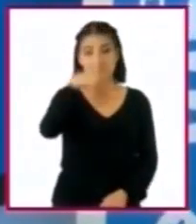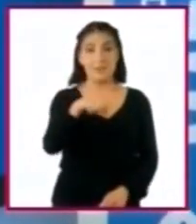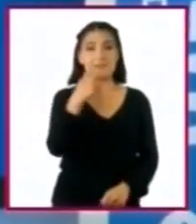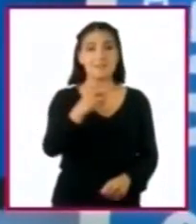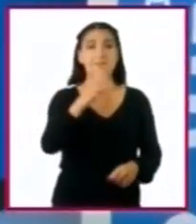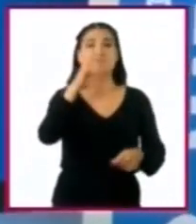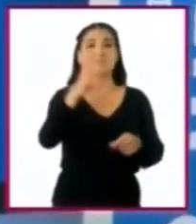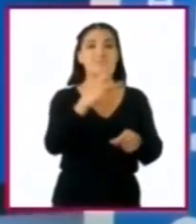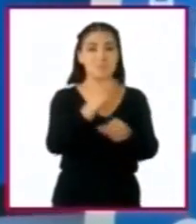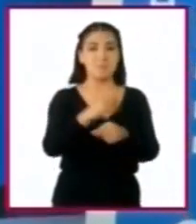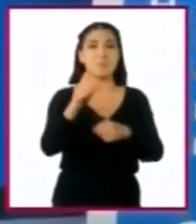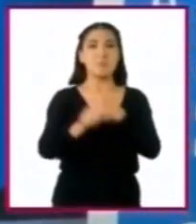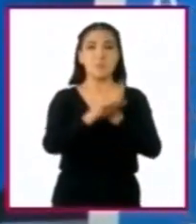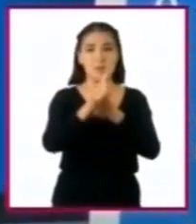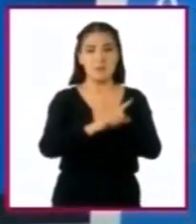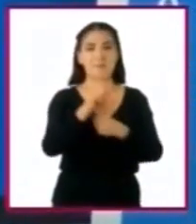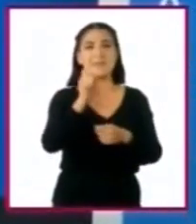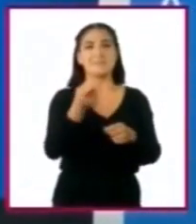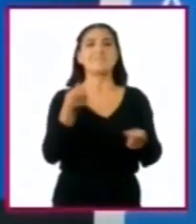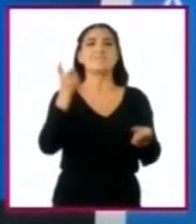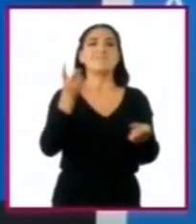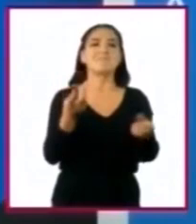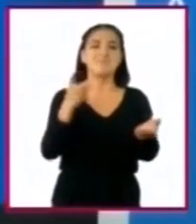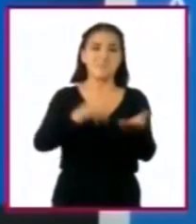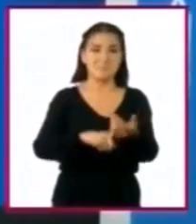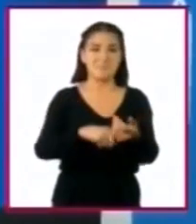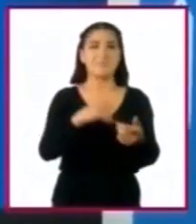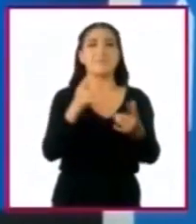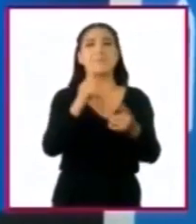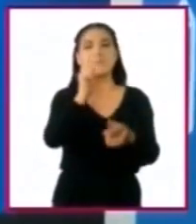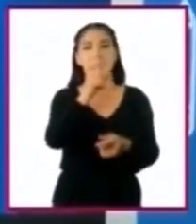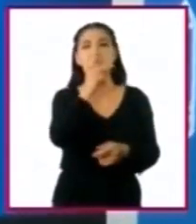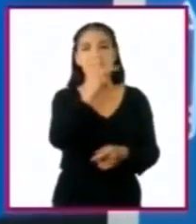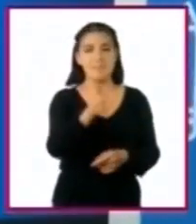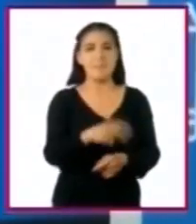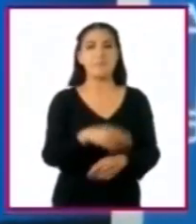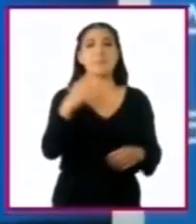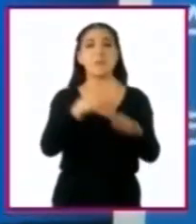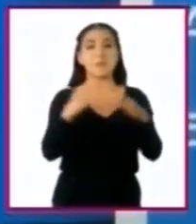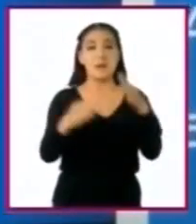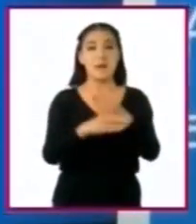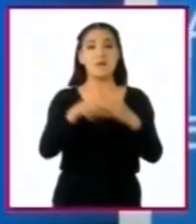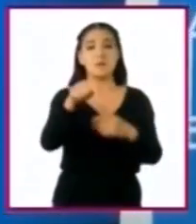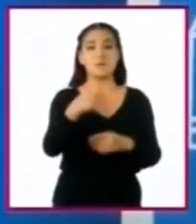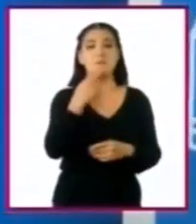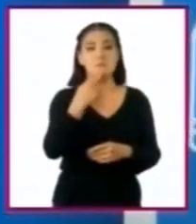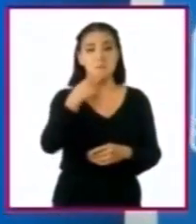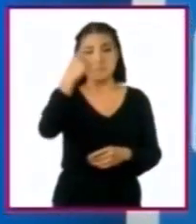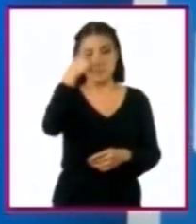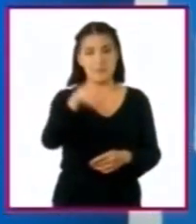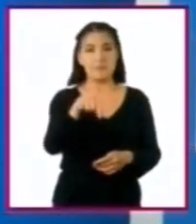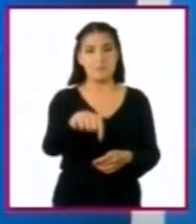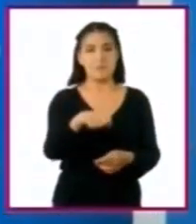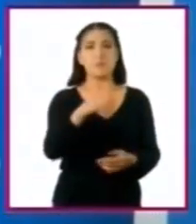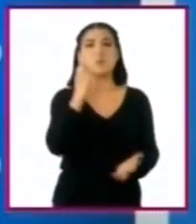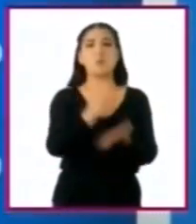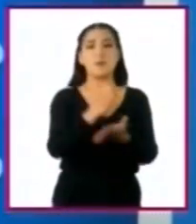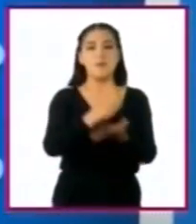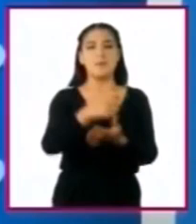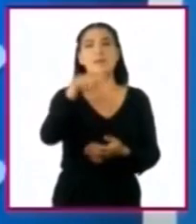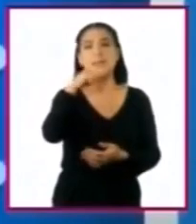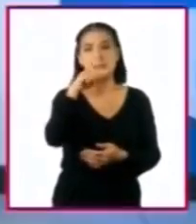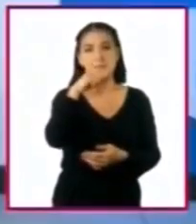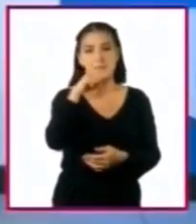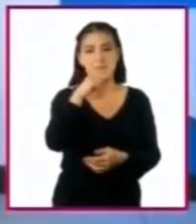de problemas dentro de su contexto. Los materiales que vamos a utilizar en esta sesión son cuaderno y